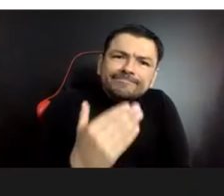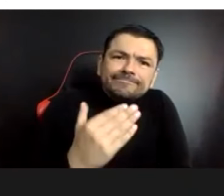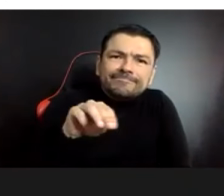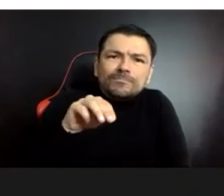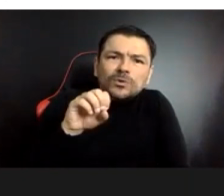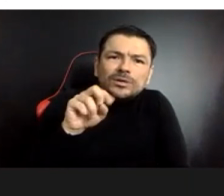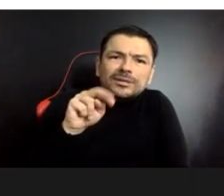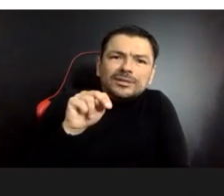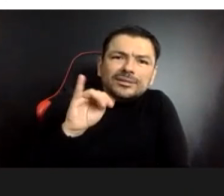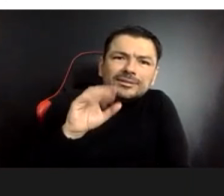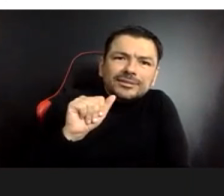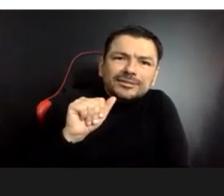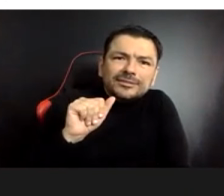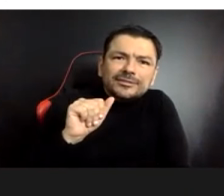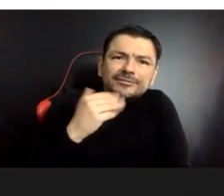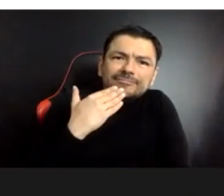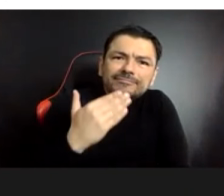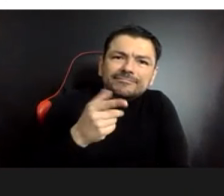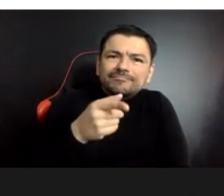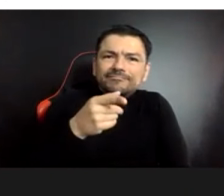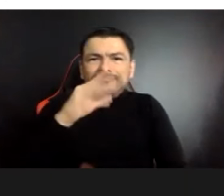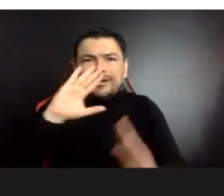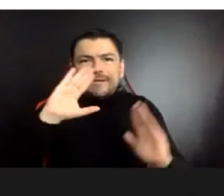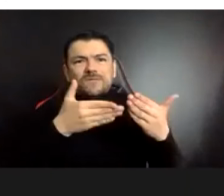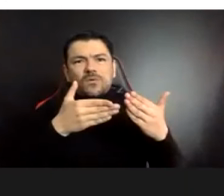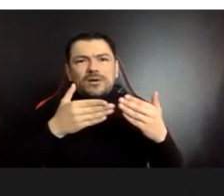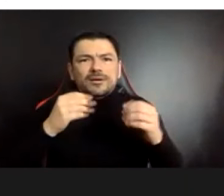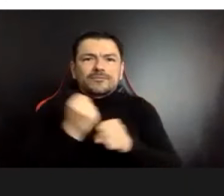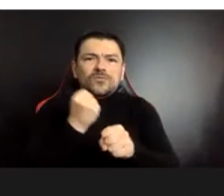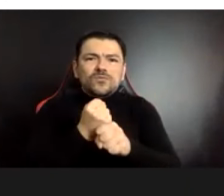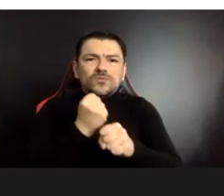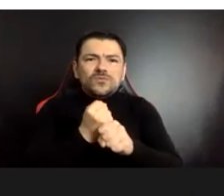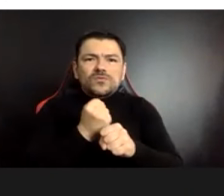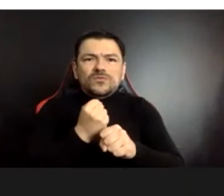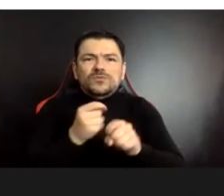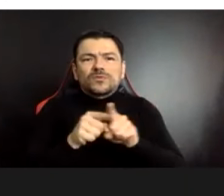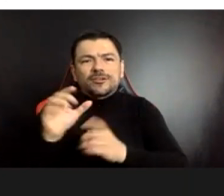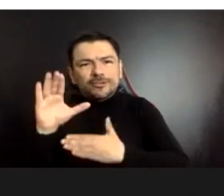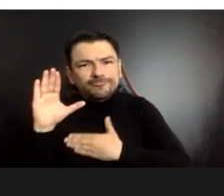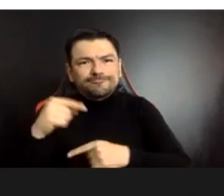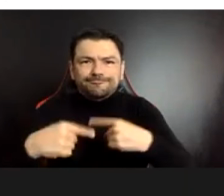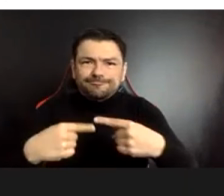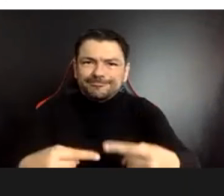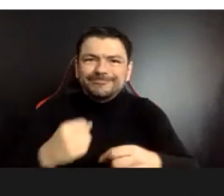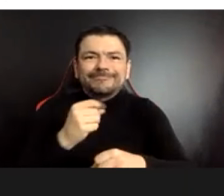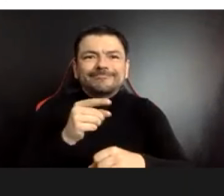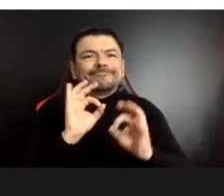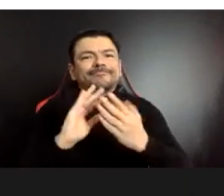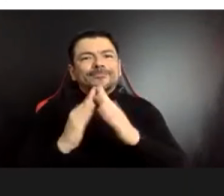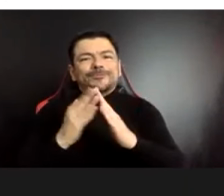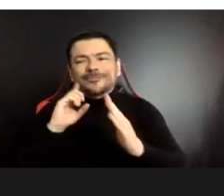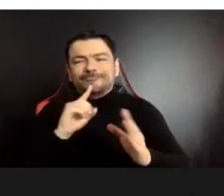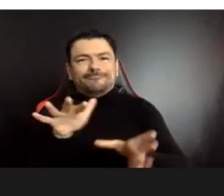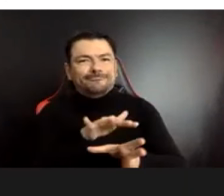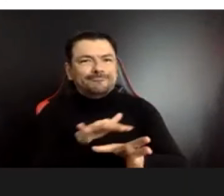enfocarte en estos temas, en el trabajo de compromiso con el público que a veces no se mira con